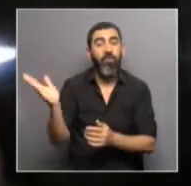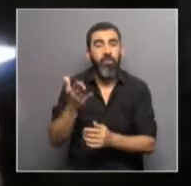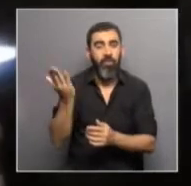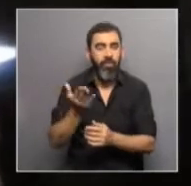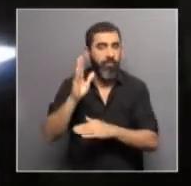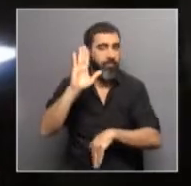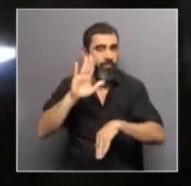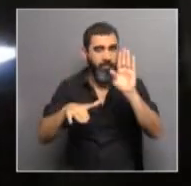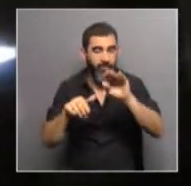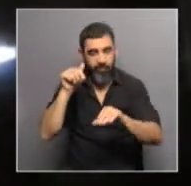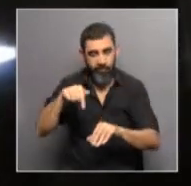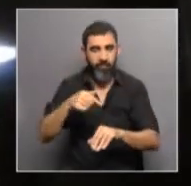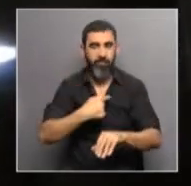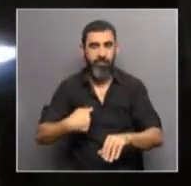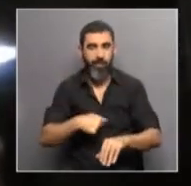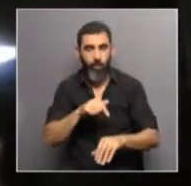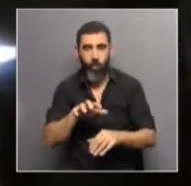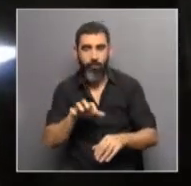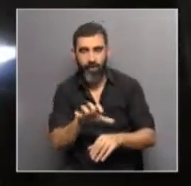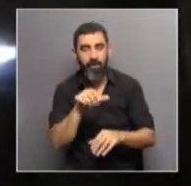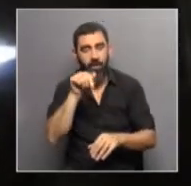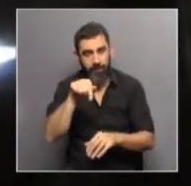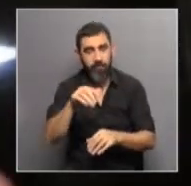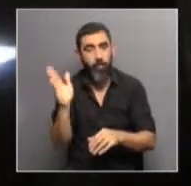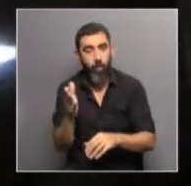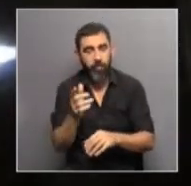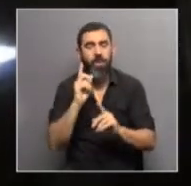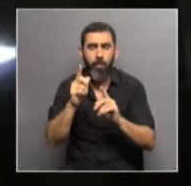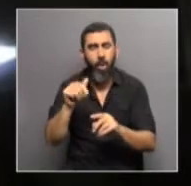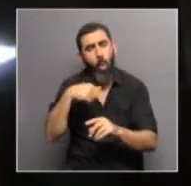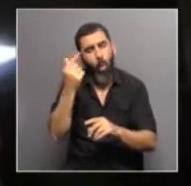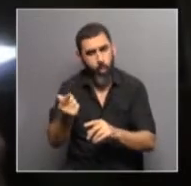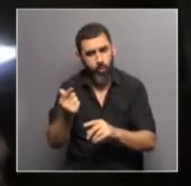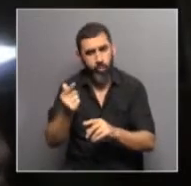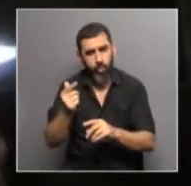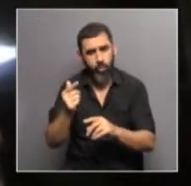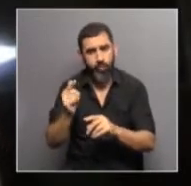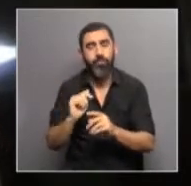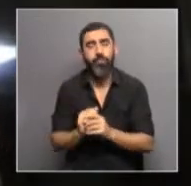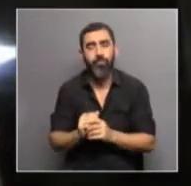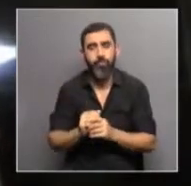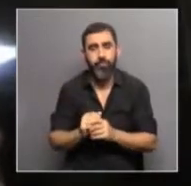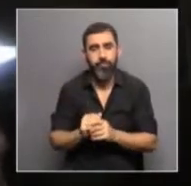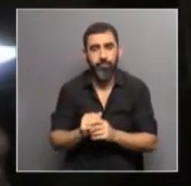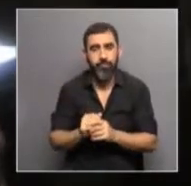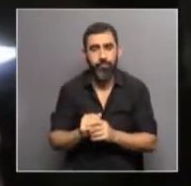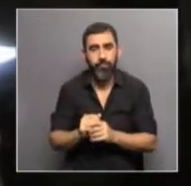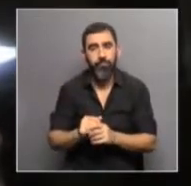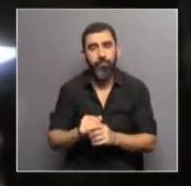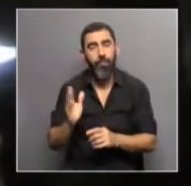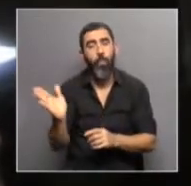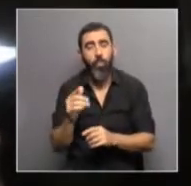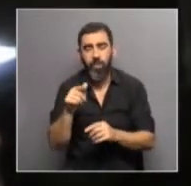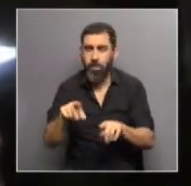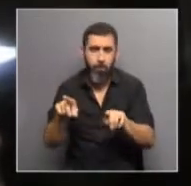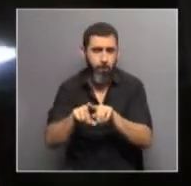su gran mayoría por esas bacterias que tenemos en el intestino. Pero hay también otros neurotransmisores que son producidos por